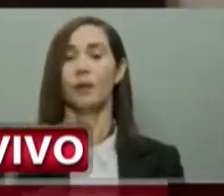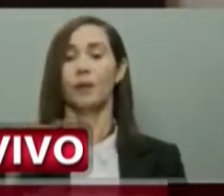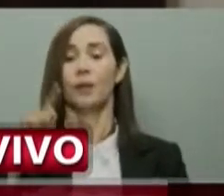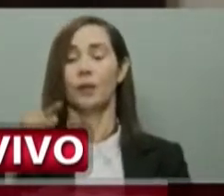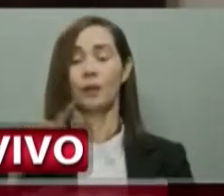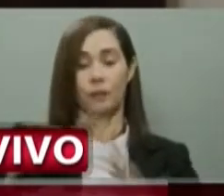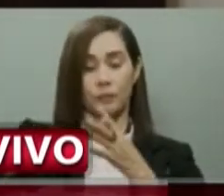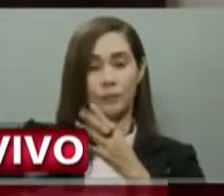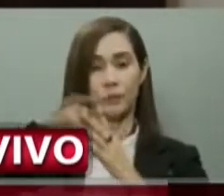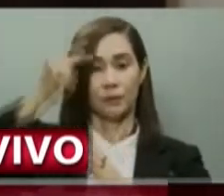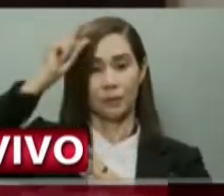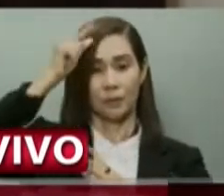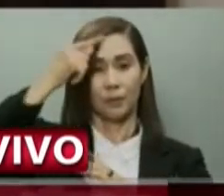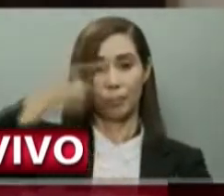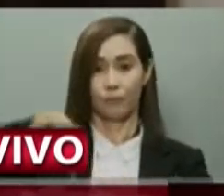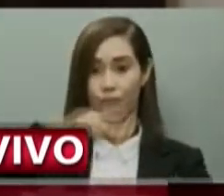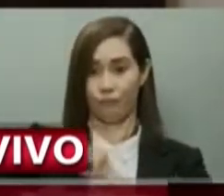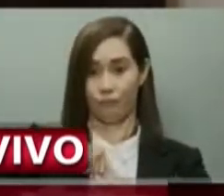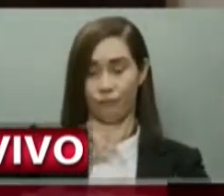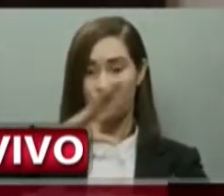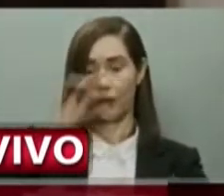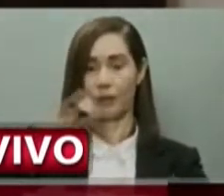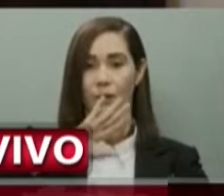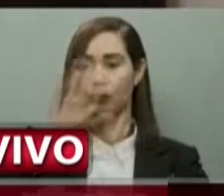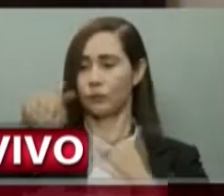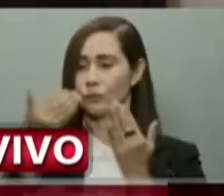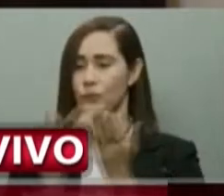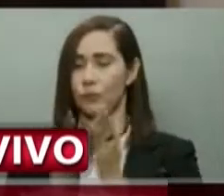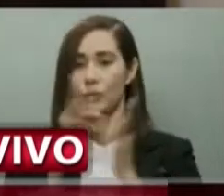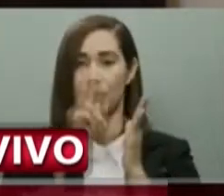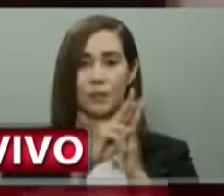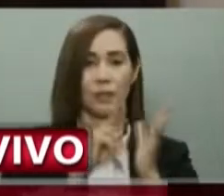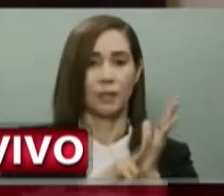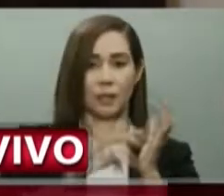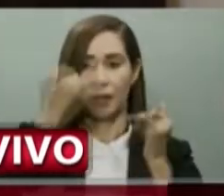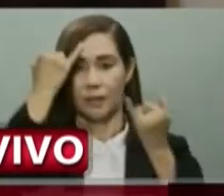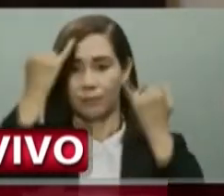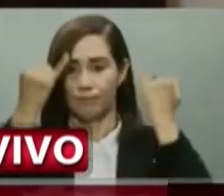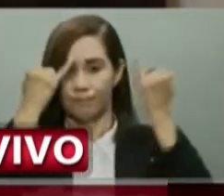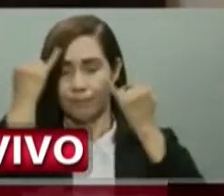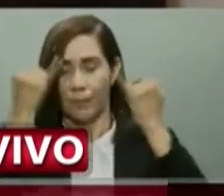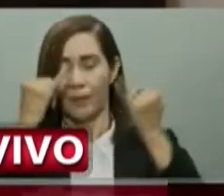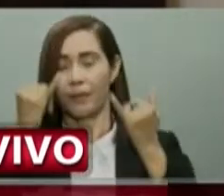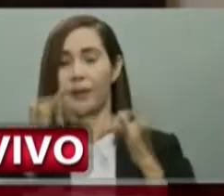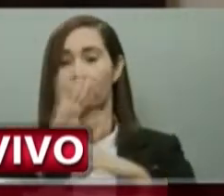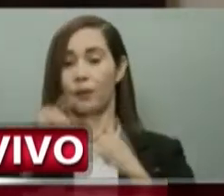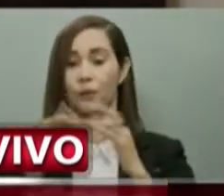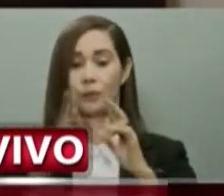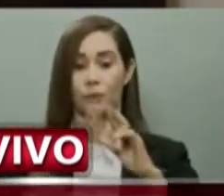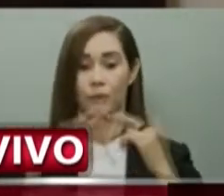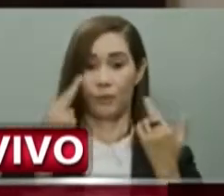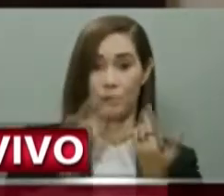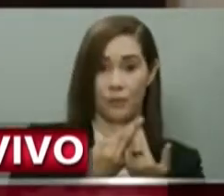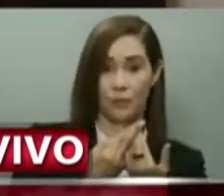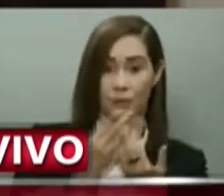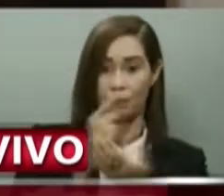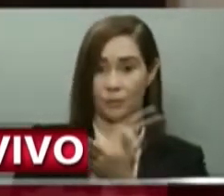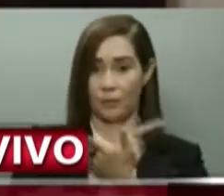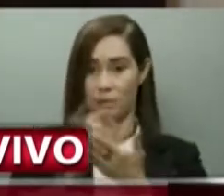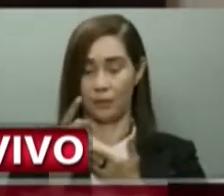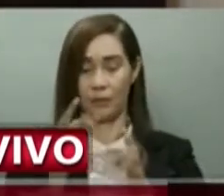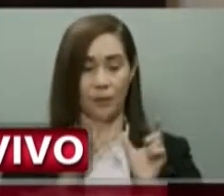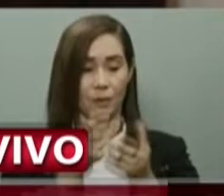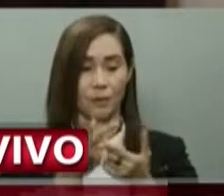cuando empezamos el gobierno, todas las otras medidas que hacemos reuniéndonos semanalmente en